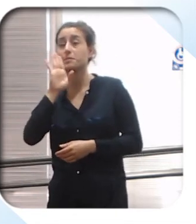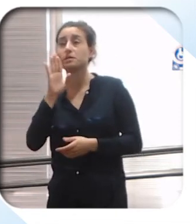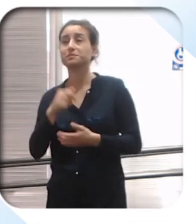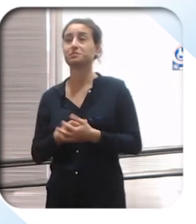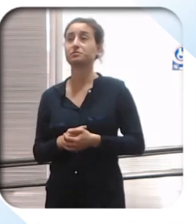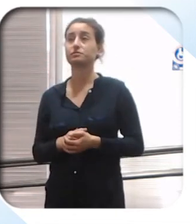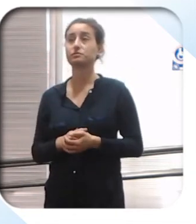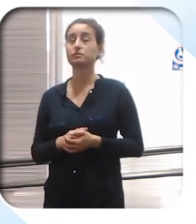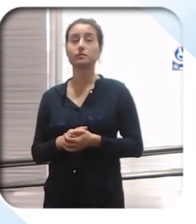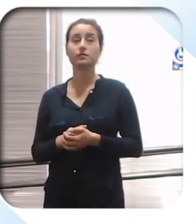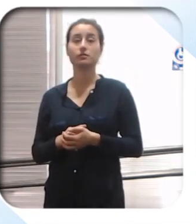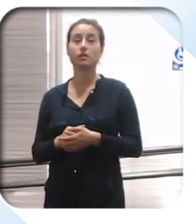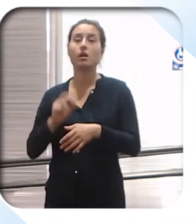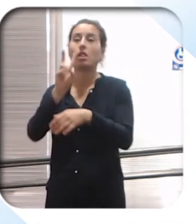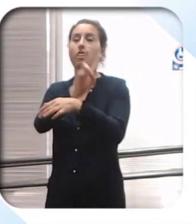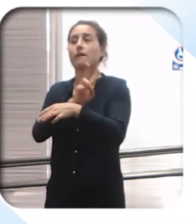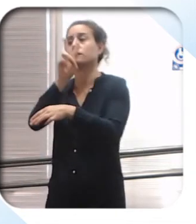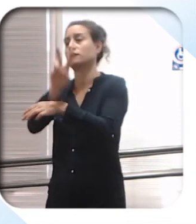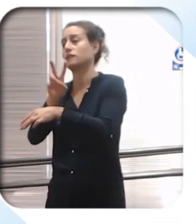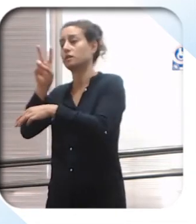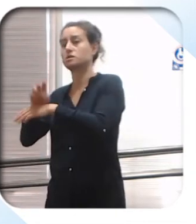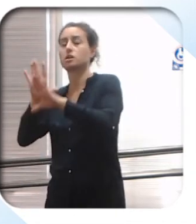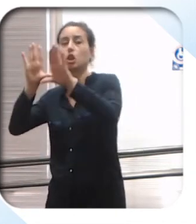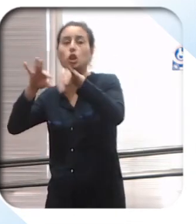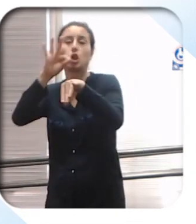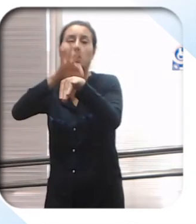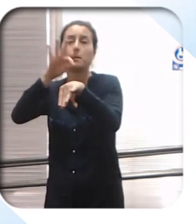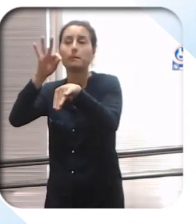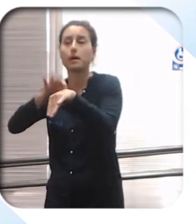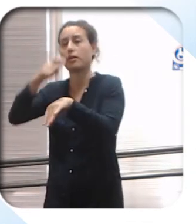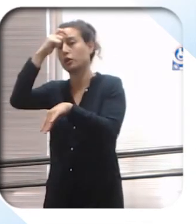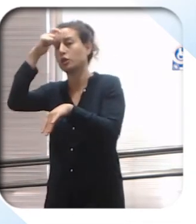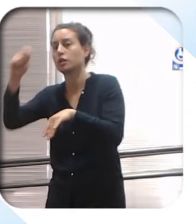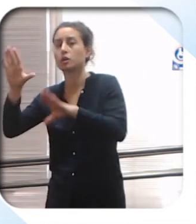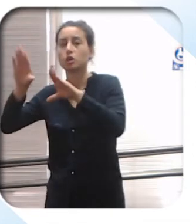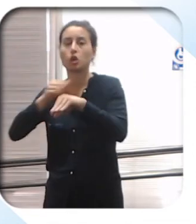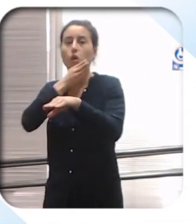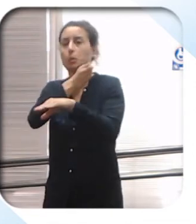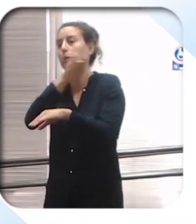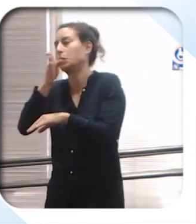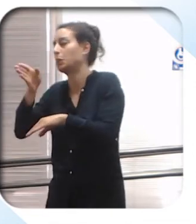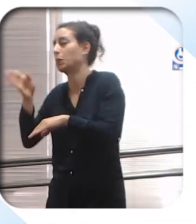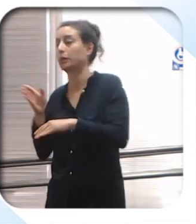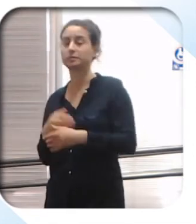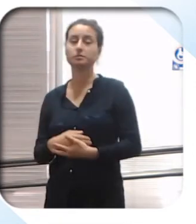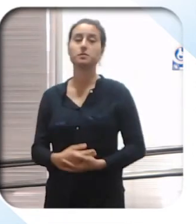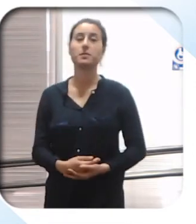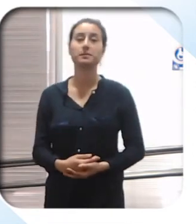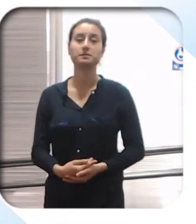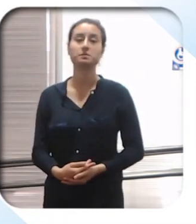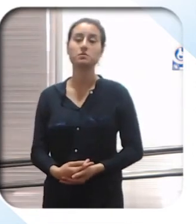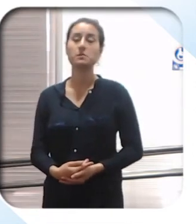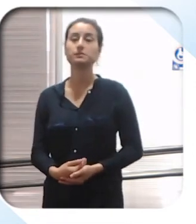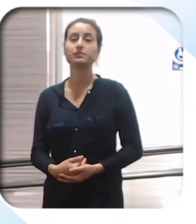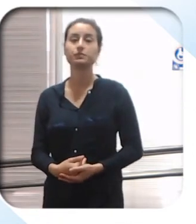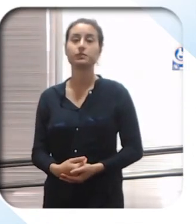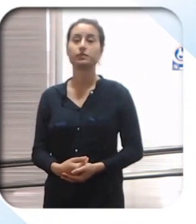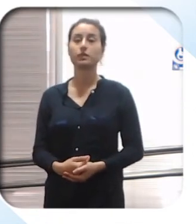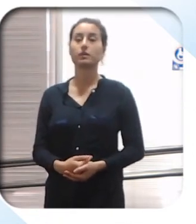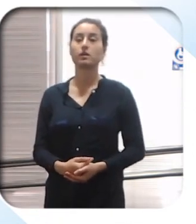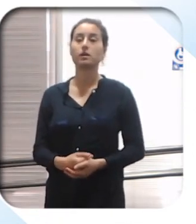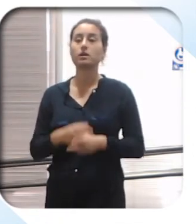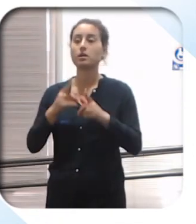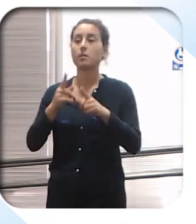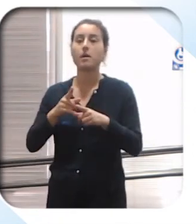de visitas a todos los especialistas, y hasta, yo le diría que hasta